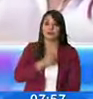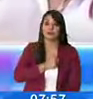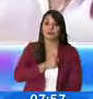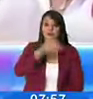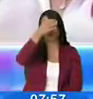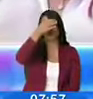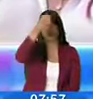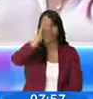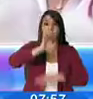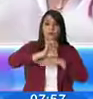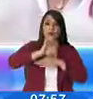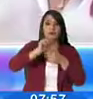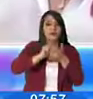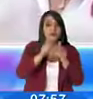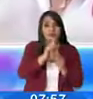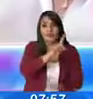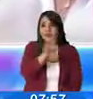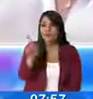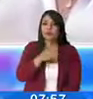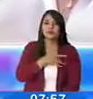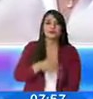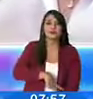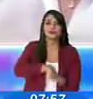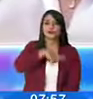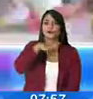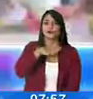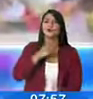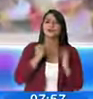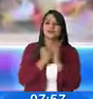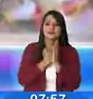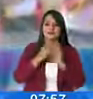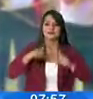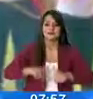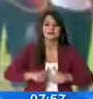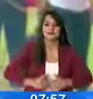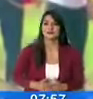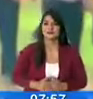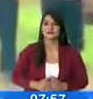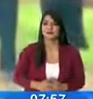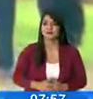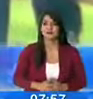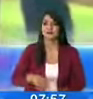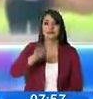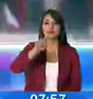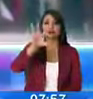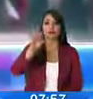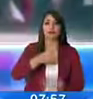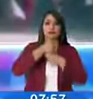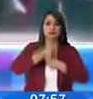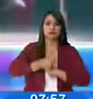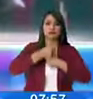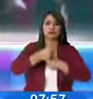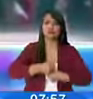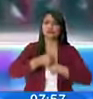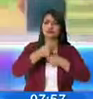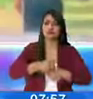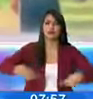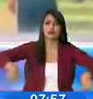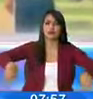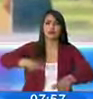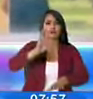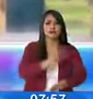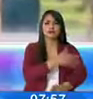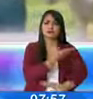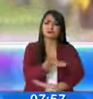cultural que lo llevamos cada uno de nuestros chuquiribambenses en el corazón. Ingresan unos 150 jinetes cabalgando al son de la